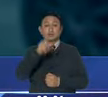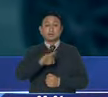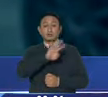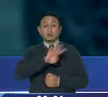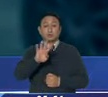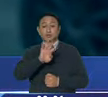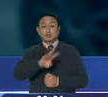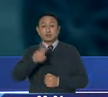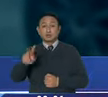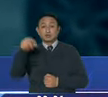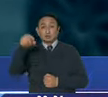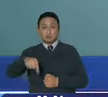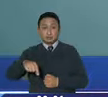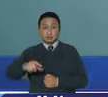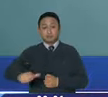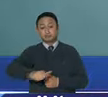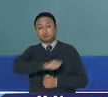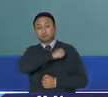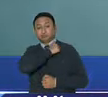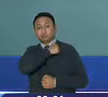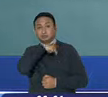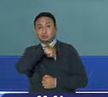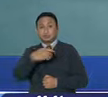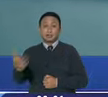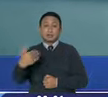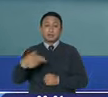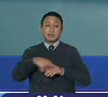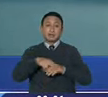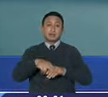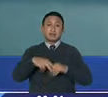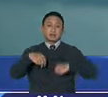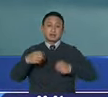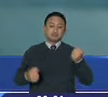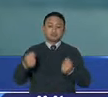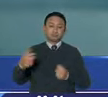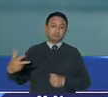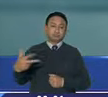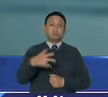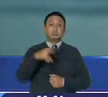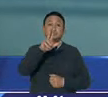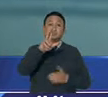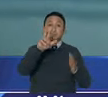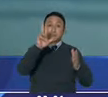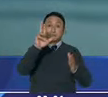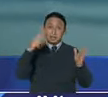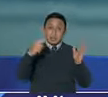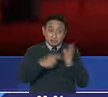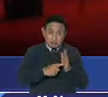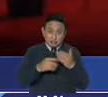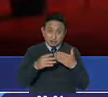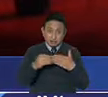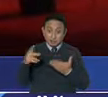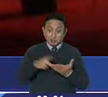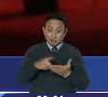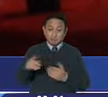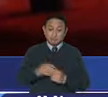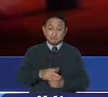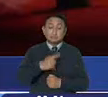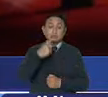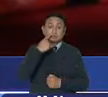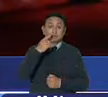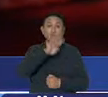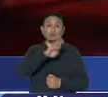de secuestro con robo. Les fletaron con engaños para una mudanza. Exigían $3,000 para la liberación. El hombre de 42